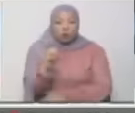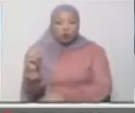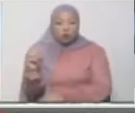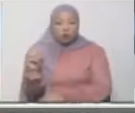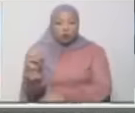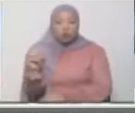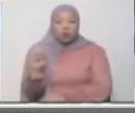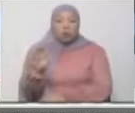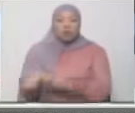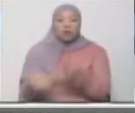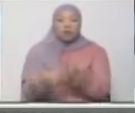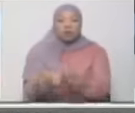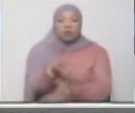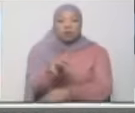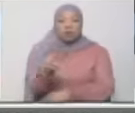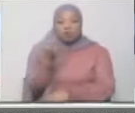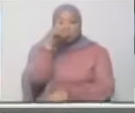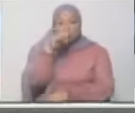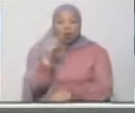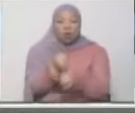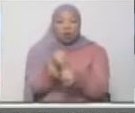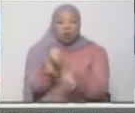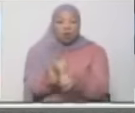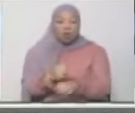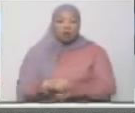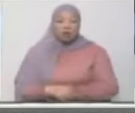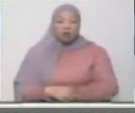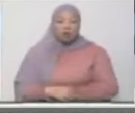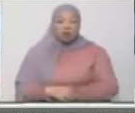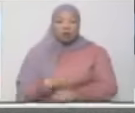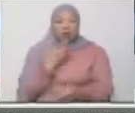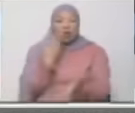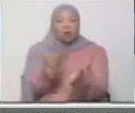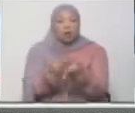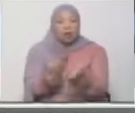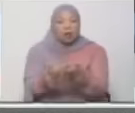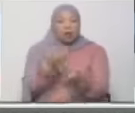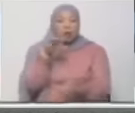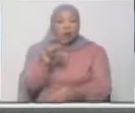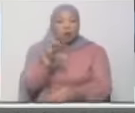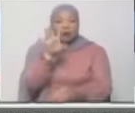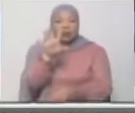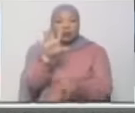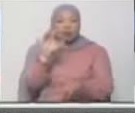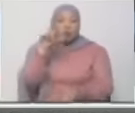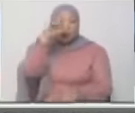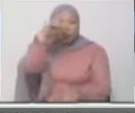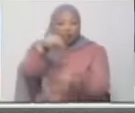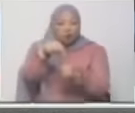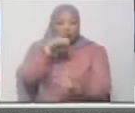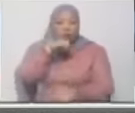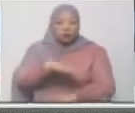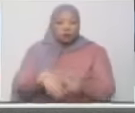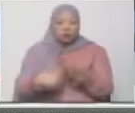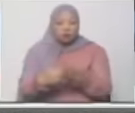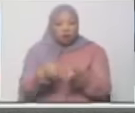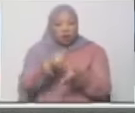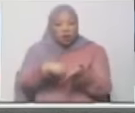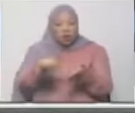22 años después, escribió esto. El plan de la patria de los 5 objetivos históricos, escrito por